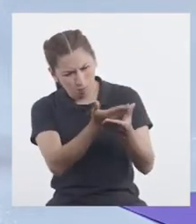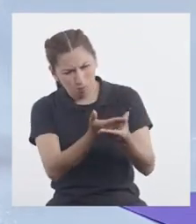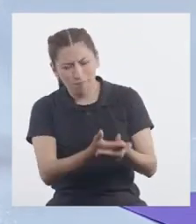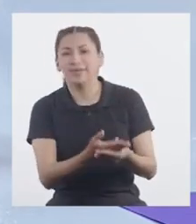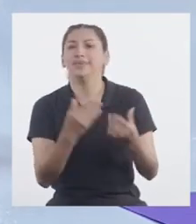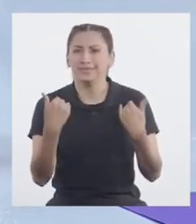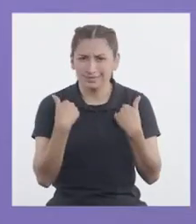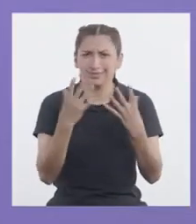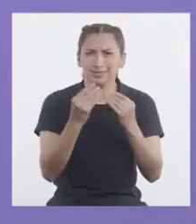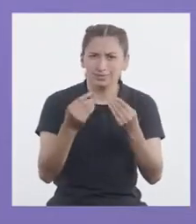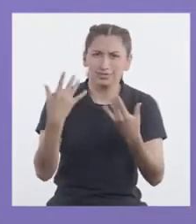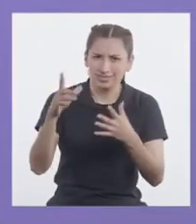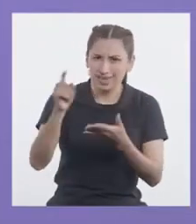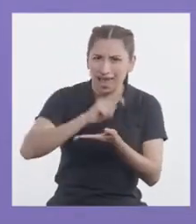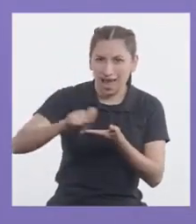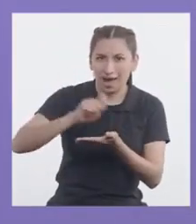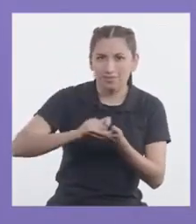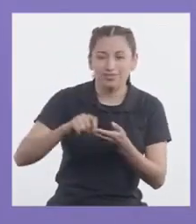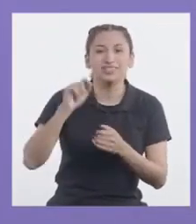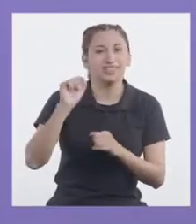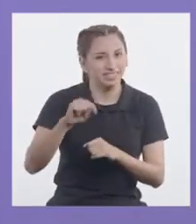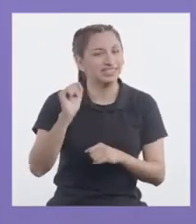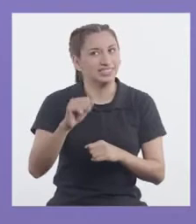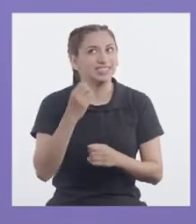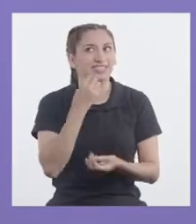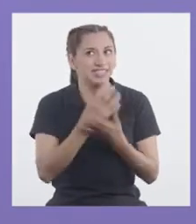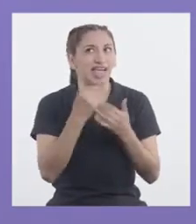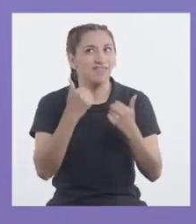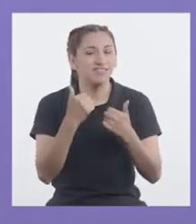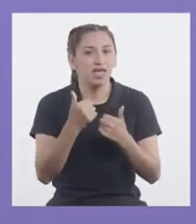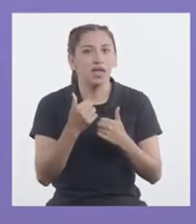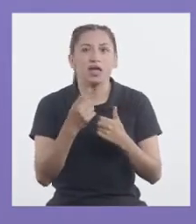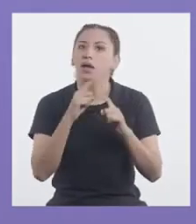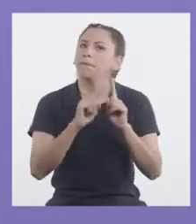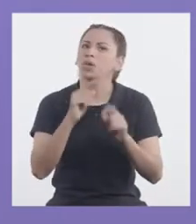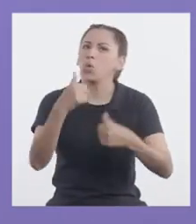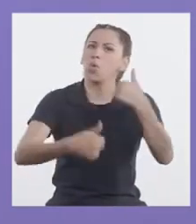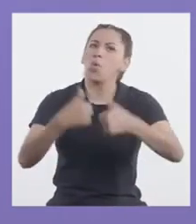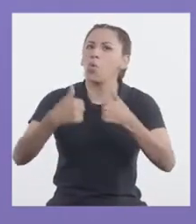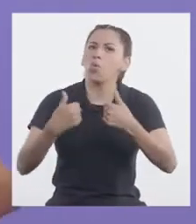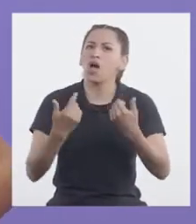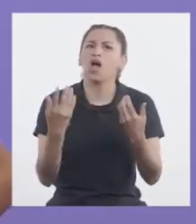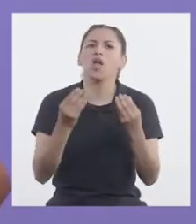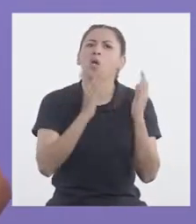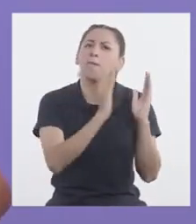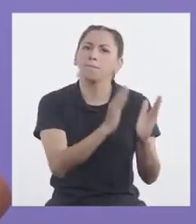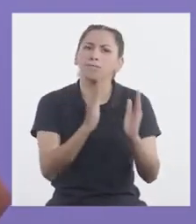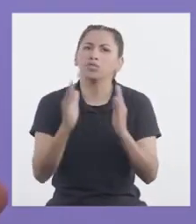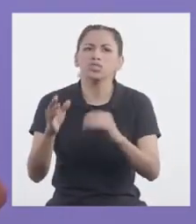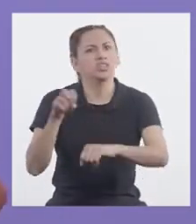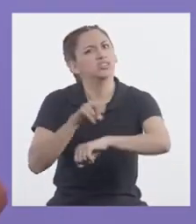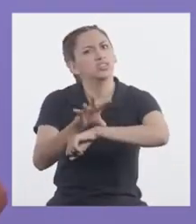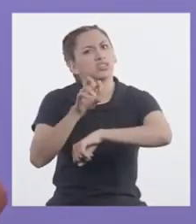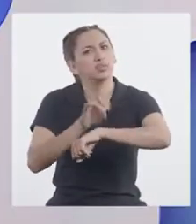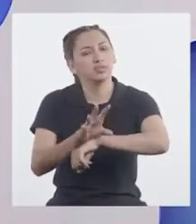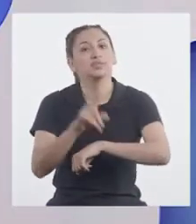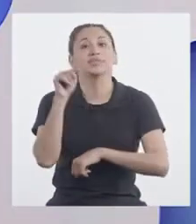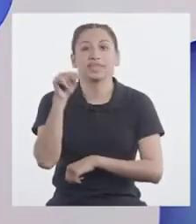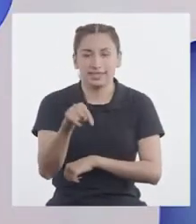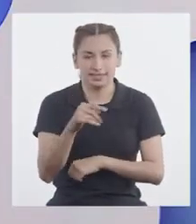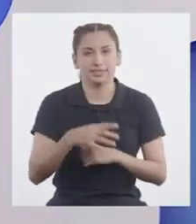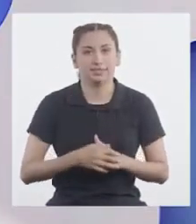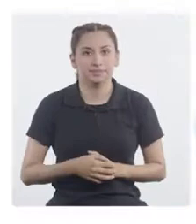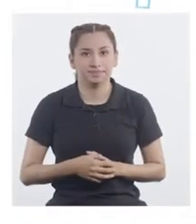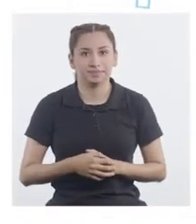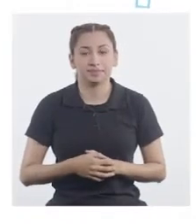¿Hay con qué? Sí, hay con qué. Pero ¿cuáles serían los siguientes pasos y recomendaciones?